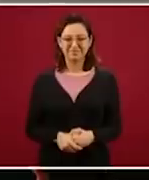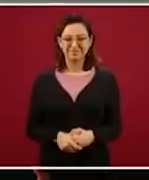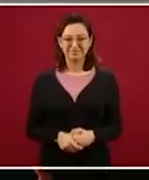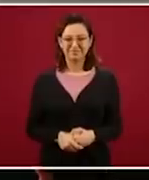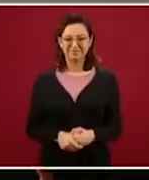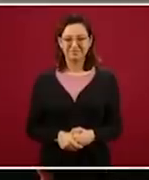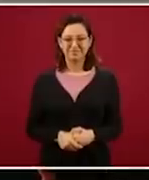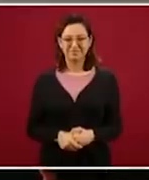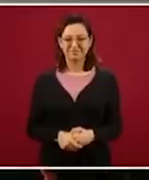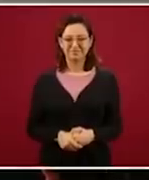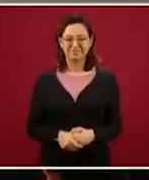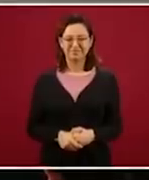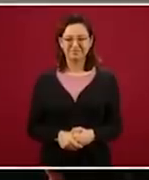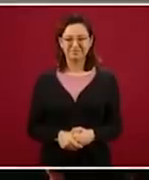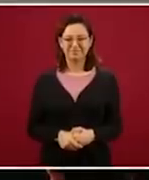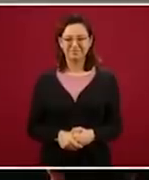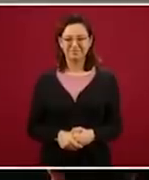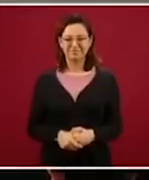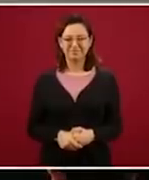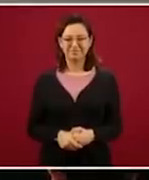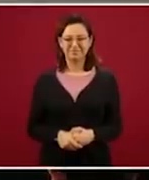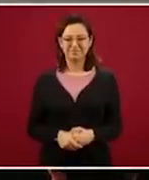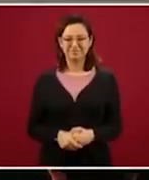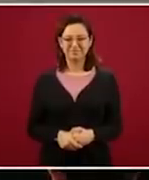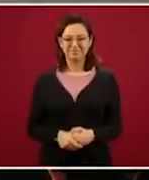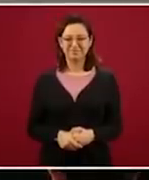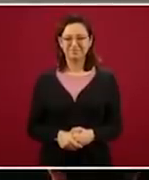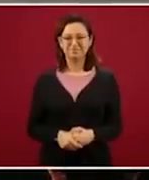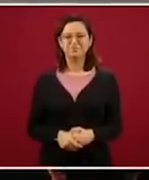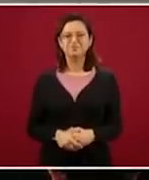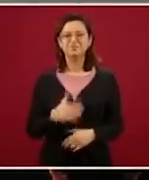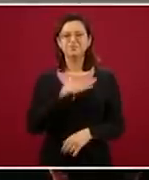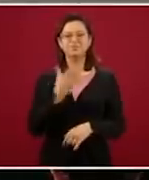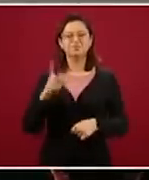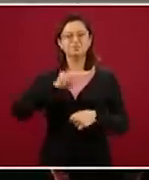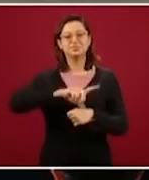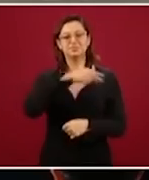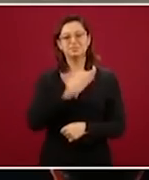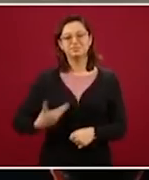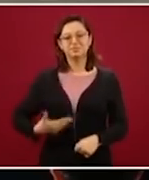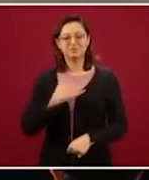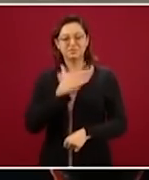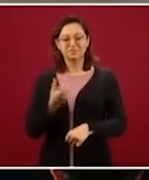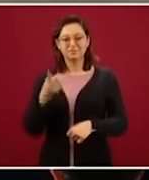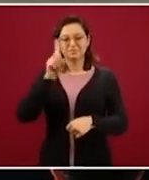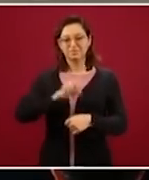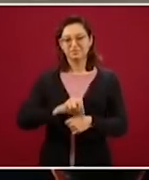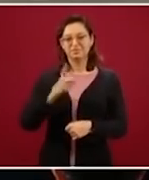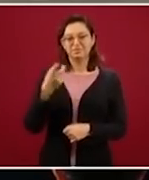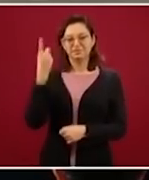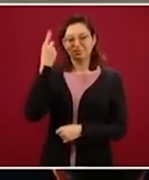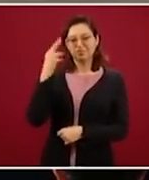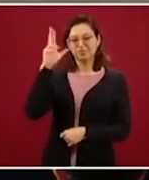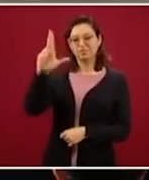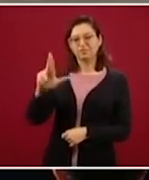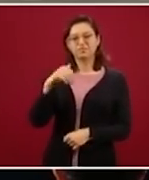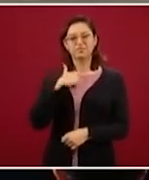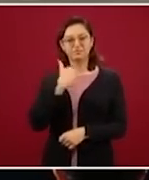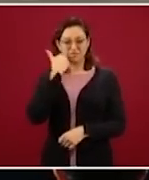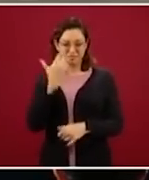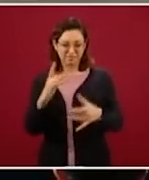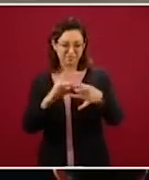mujer. Hombre y mujer, sí, muy bien. Buenos días, presidente. Buenos días, doctor. Quisiera que me enfatizara cuáles son las